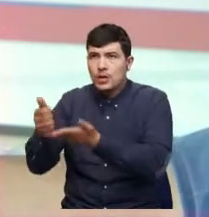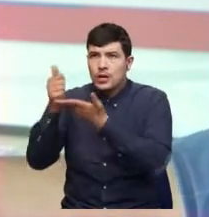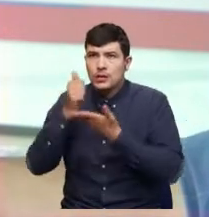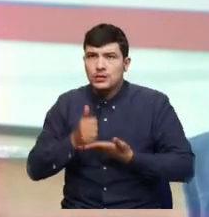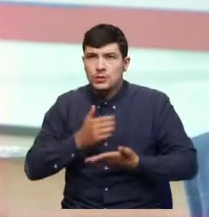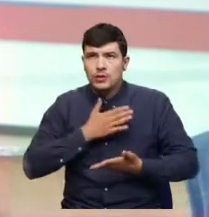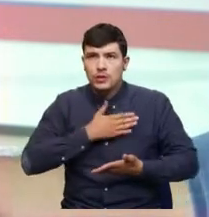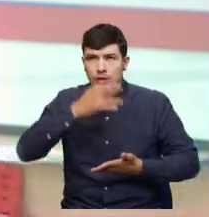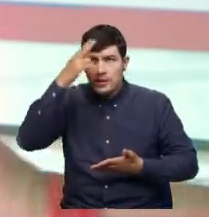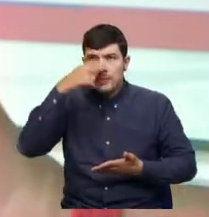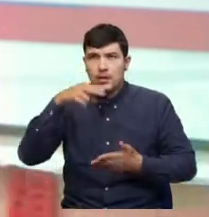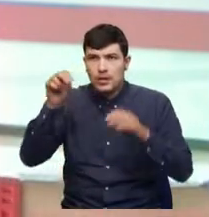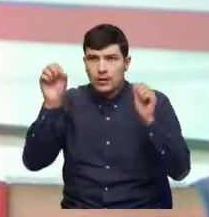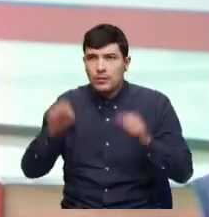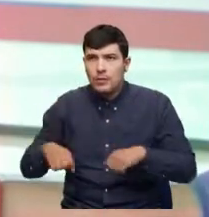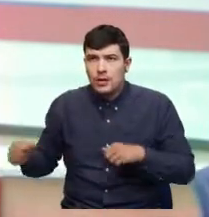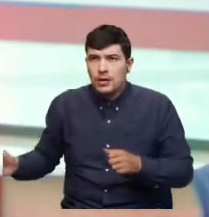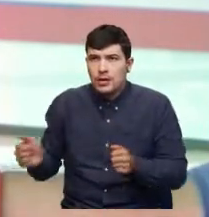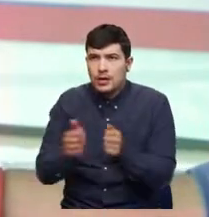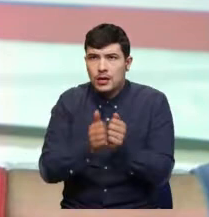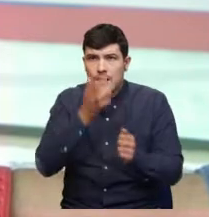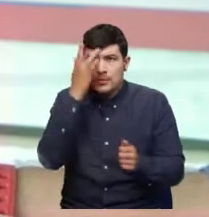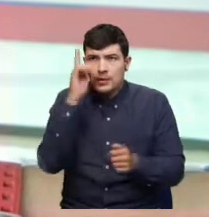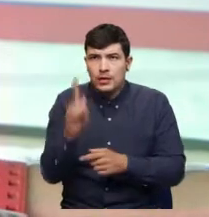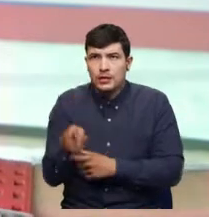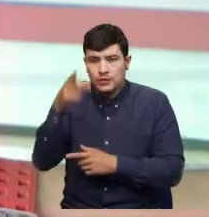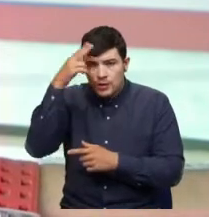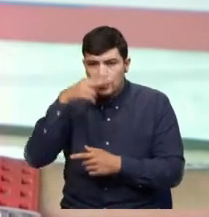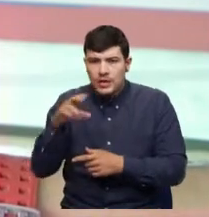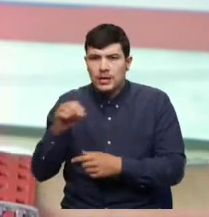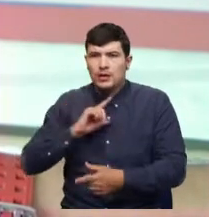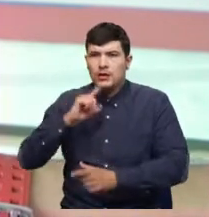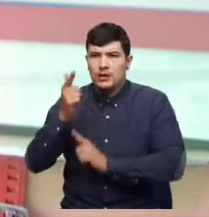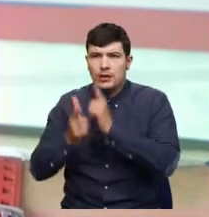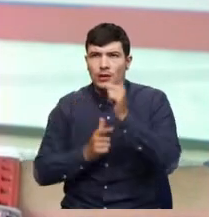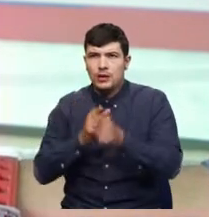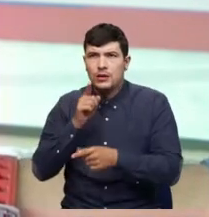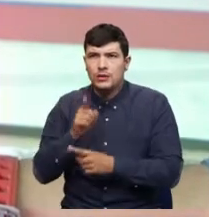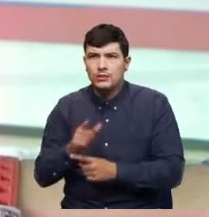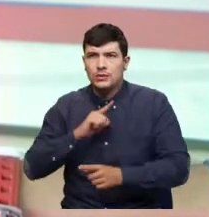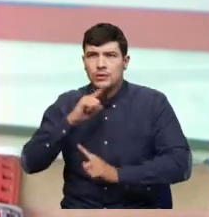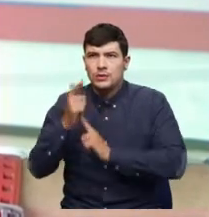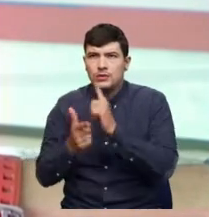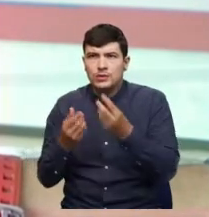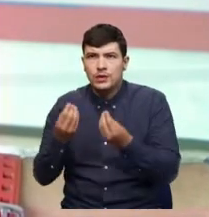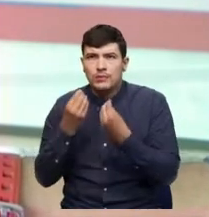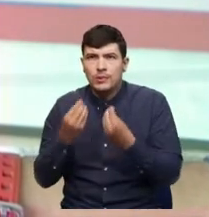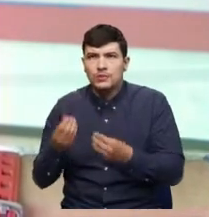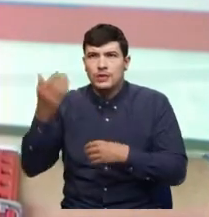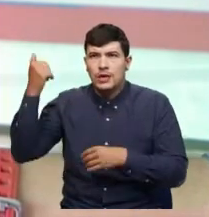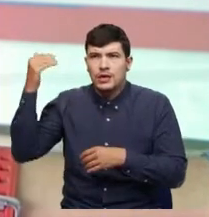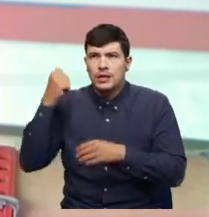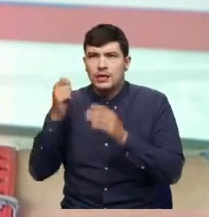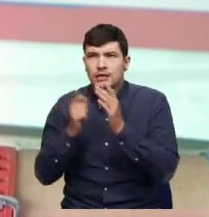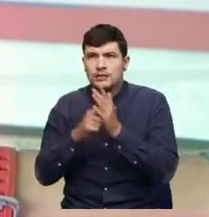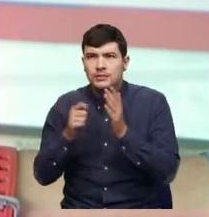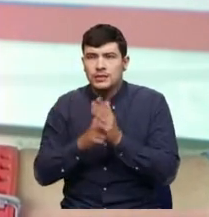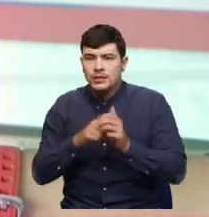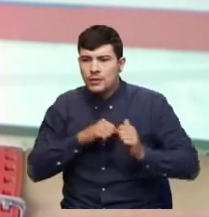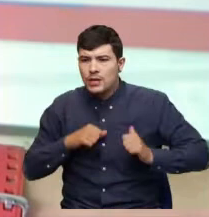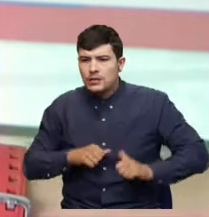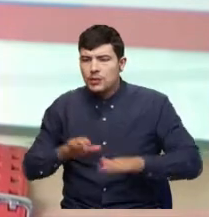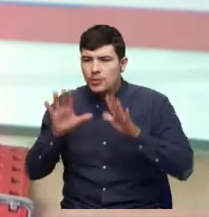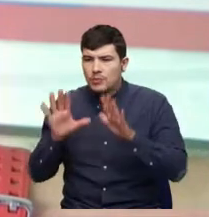más tiempo con nosotros, porque él es un guerrero, él es un guerrero, ha luchado muchísimo, varias veces ha hecho paro y